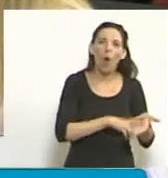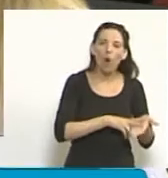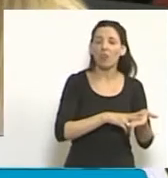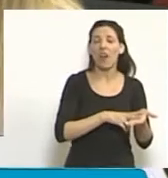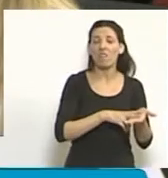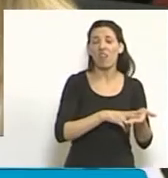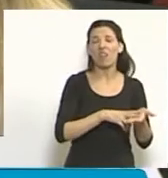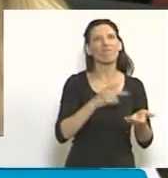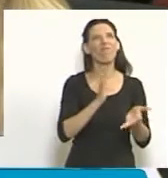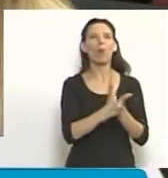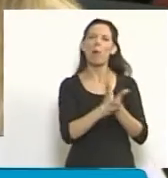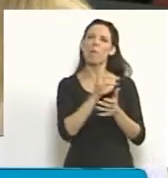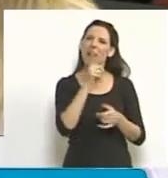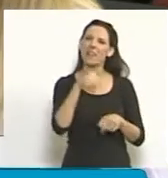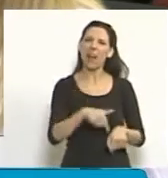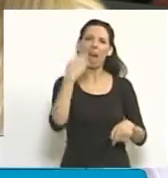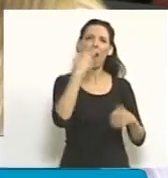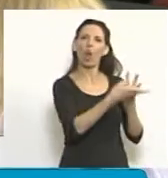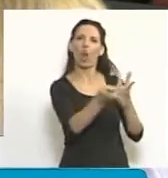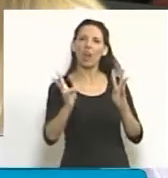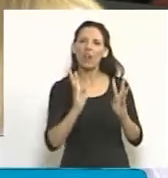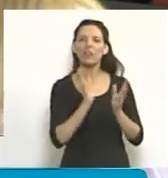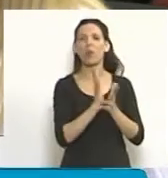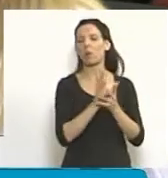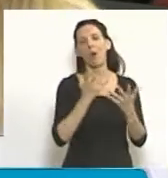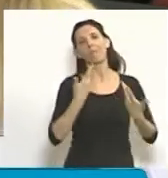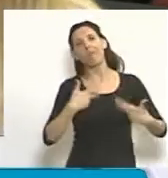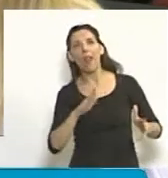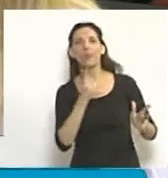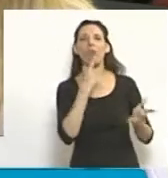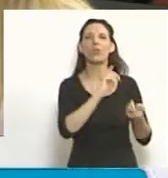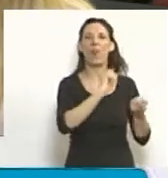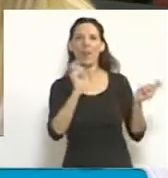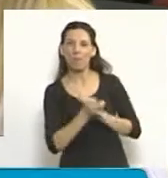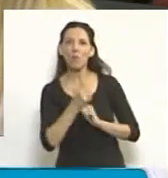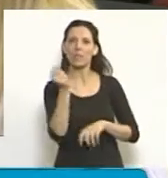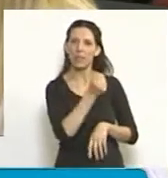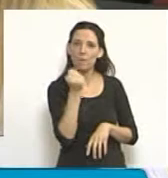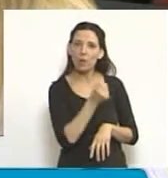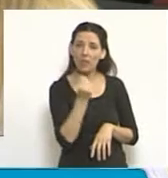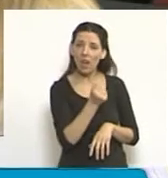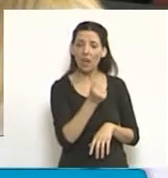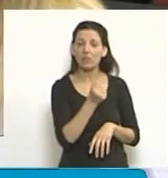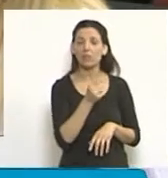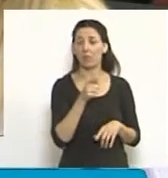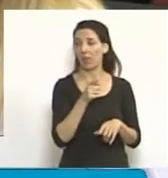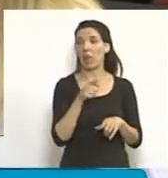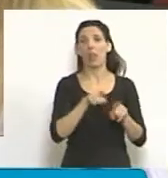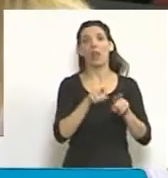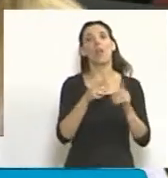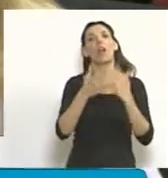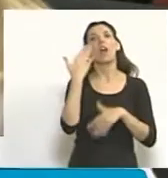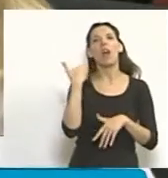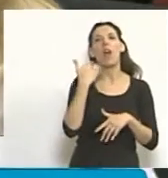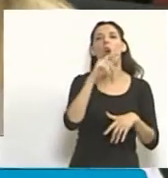ido naturalizando en este Congreso, que son reformas estructurales importantes, se viene haciendo nada menos que con la